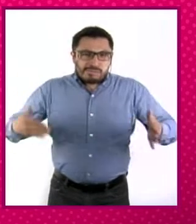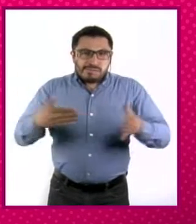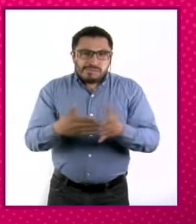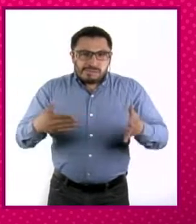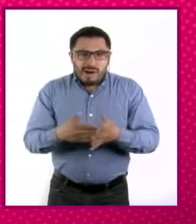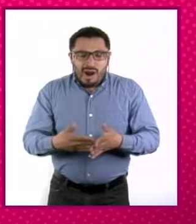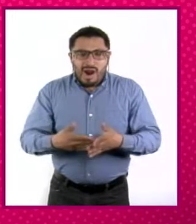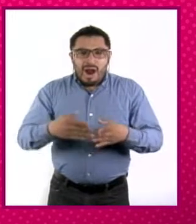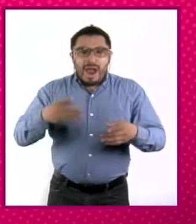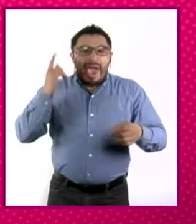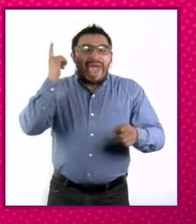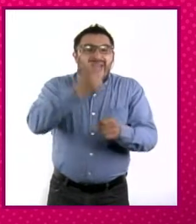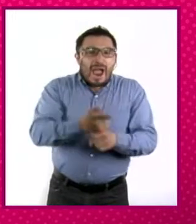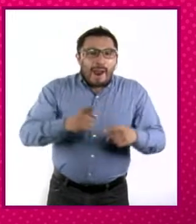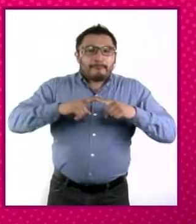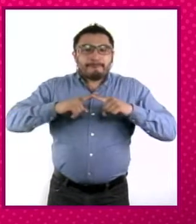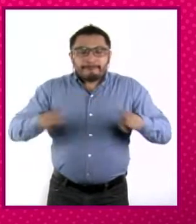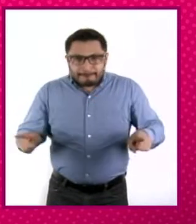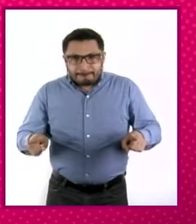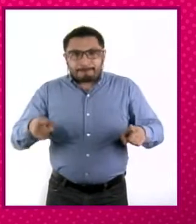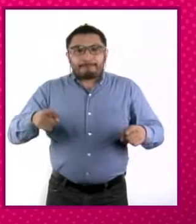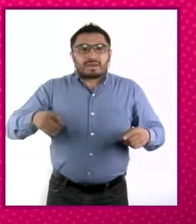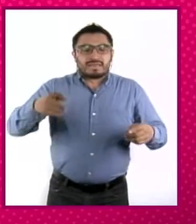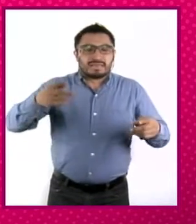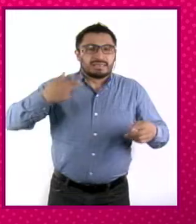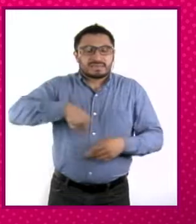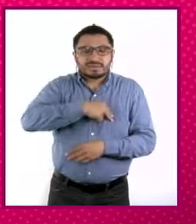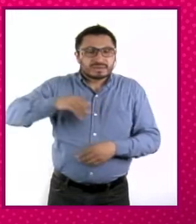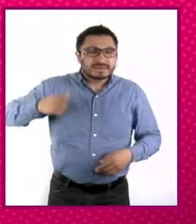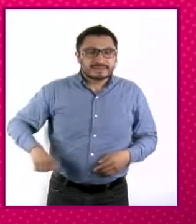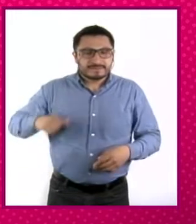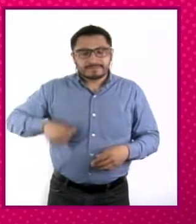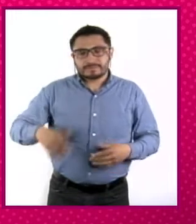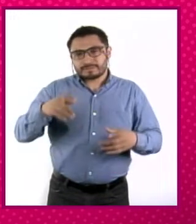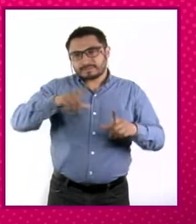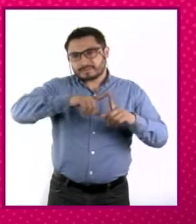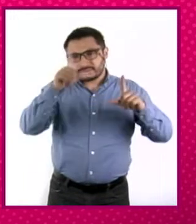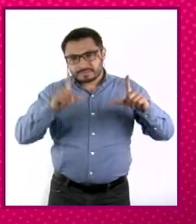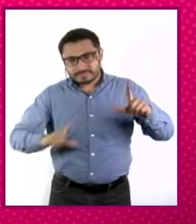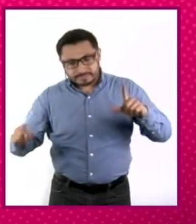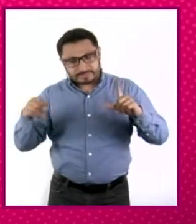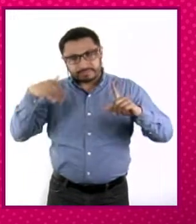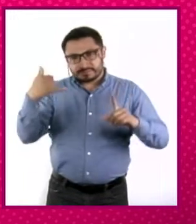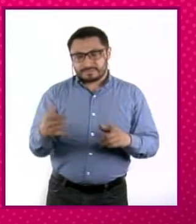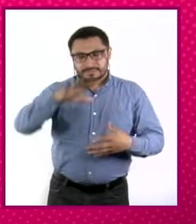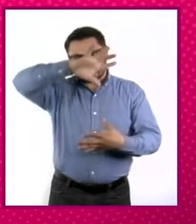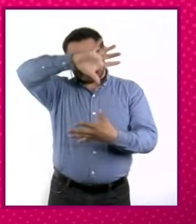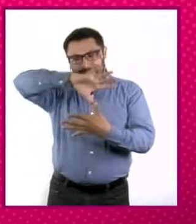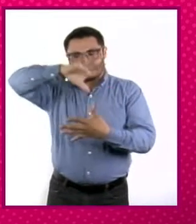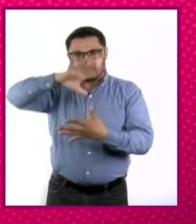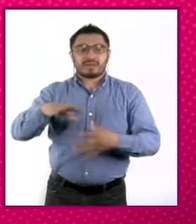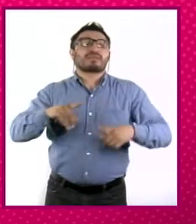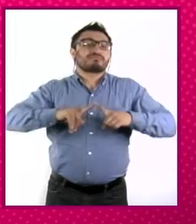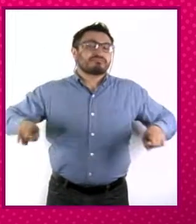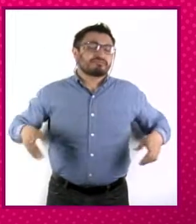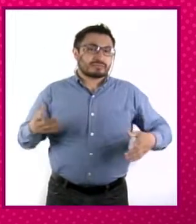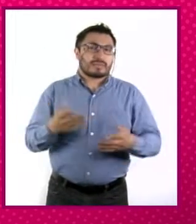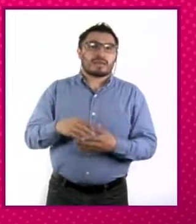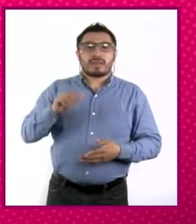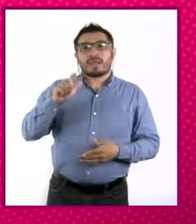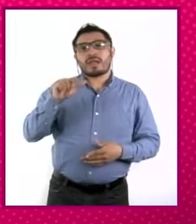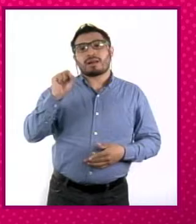había entre todos nosotros en el territorio de lo que ahora es México y de lo que era toda América en realidad, desde